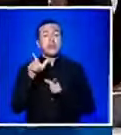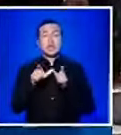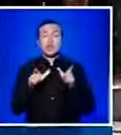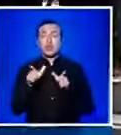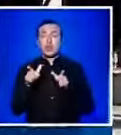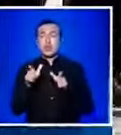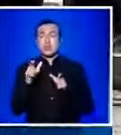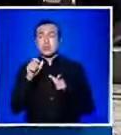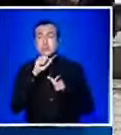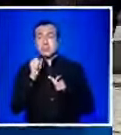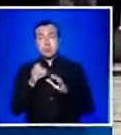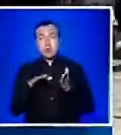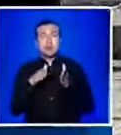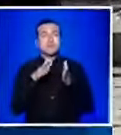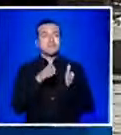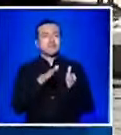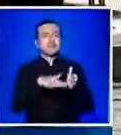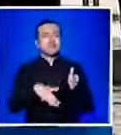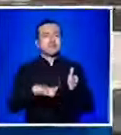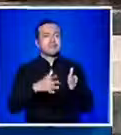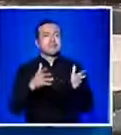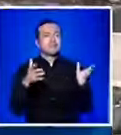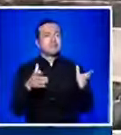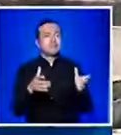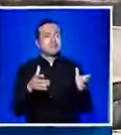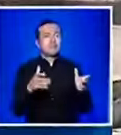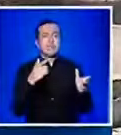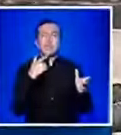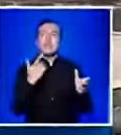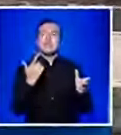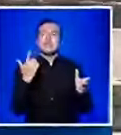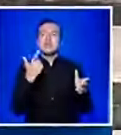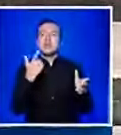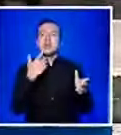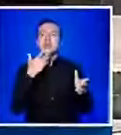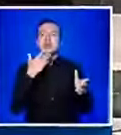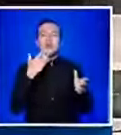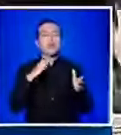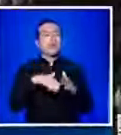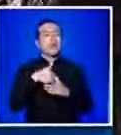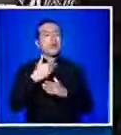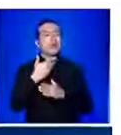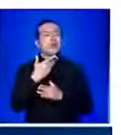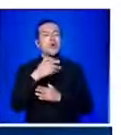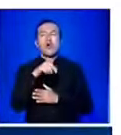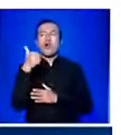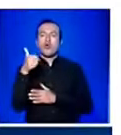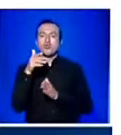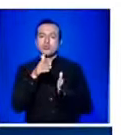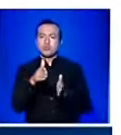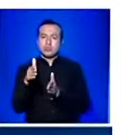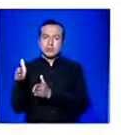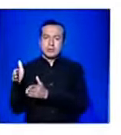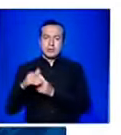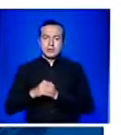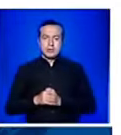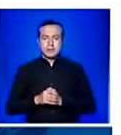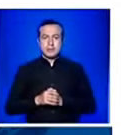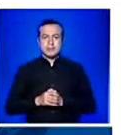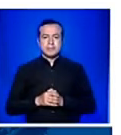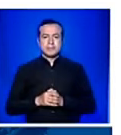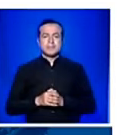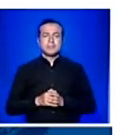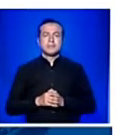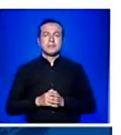afiliados. Así, según Peña, el IES prescindirá de los prestadores externos de este servicio. De manera heterodoxa,